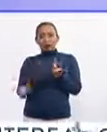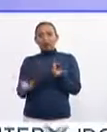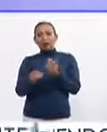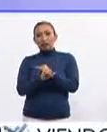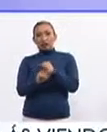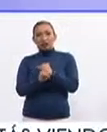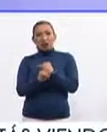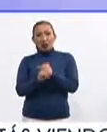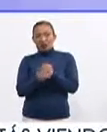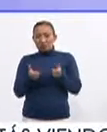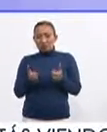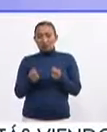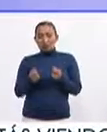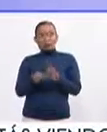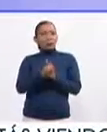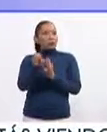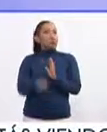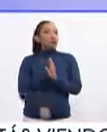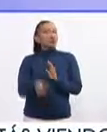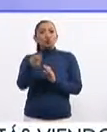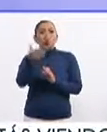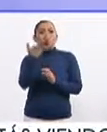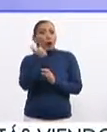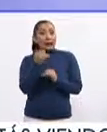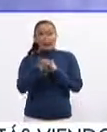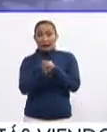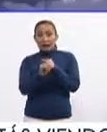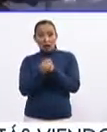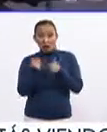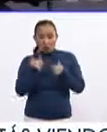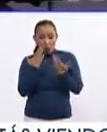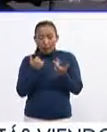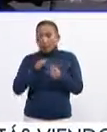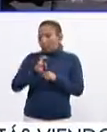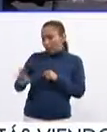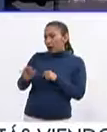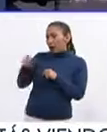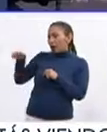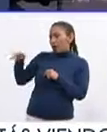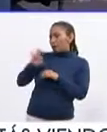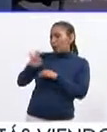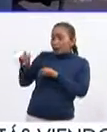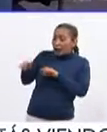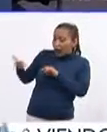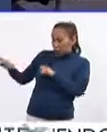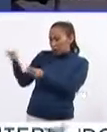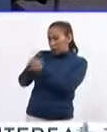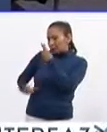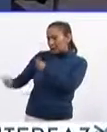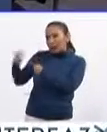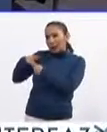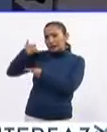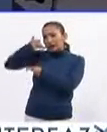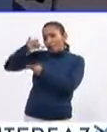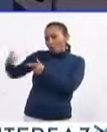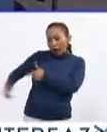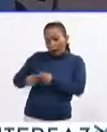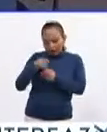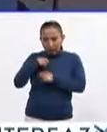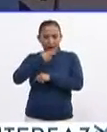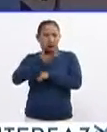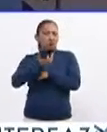cualquier dispositivo que tenga internet. Por ejemplo, si tú no tienes internet, puedes pedirle a alguien que esté ahí que te preste su celular y desde un